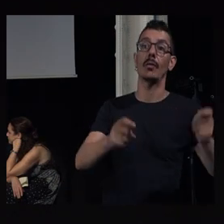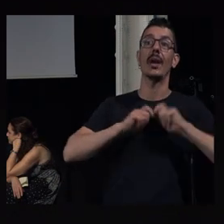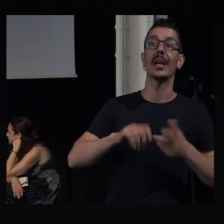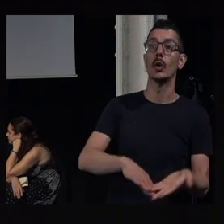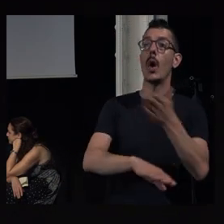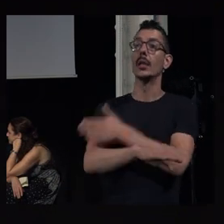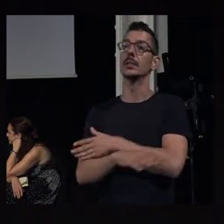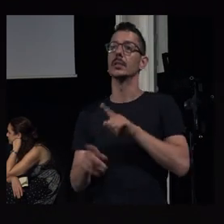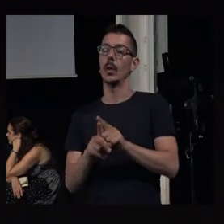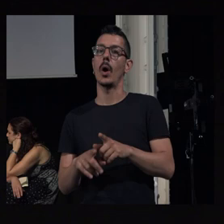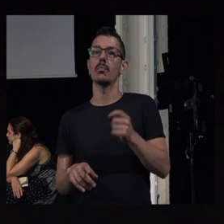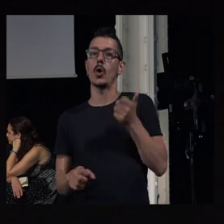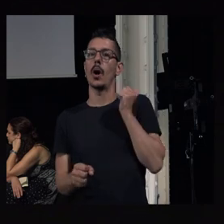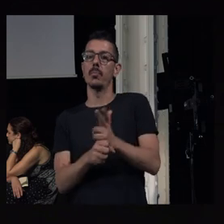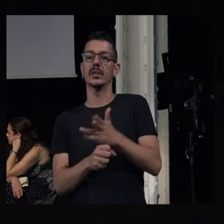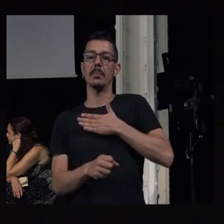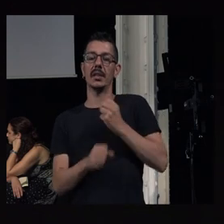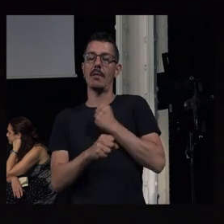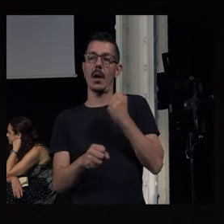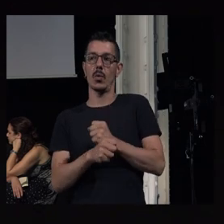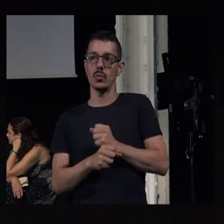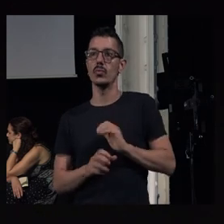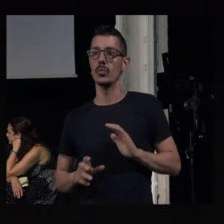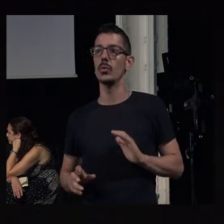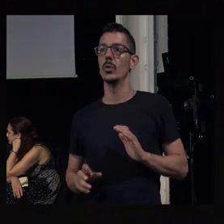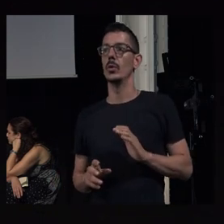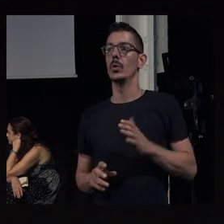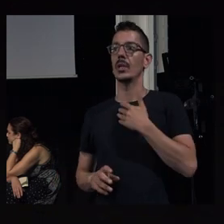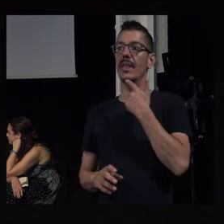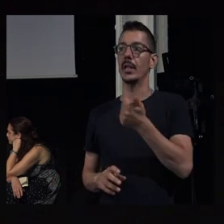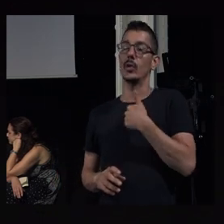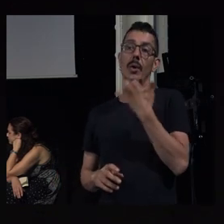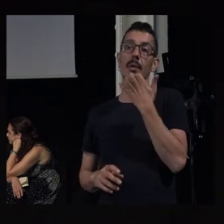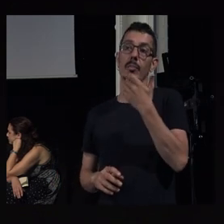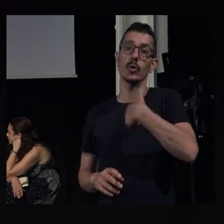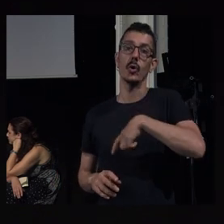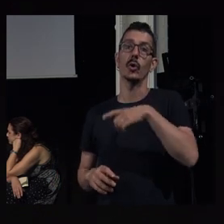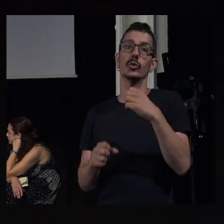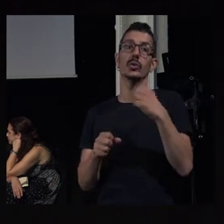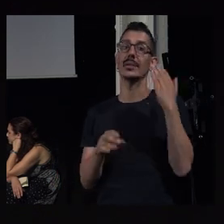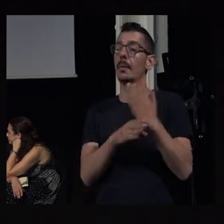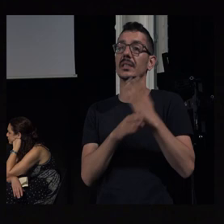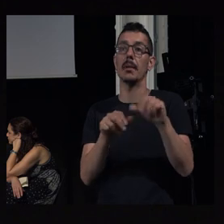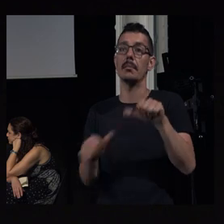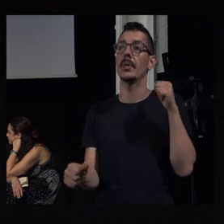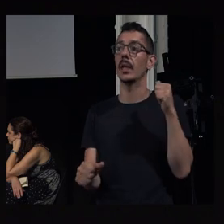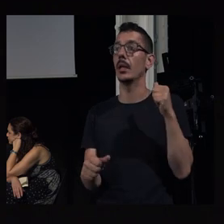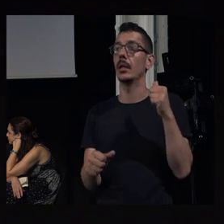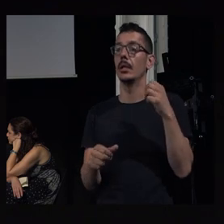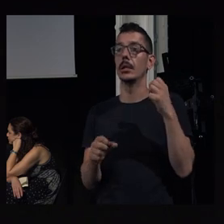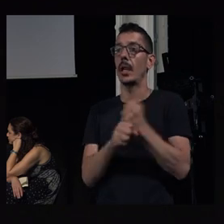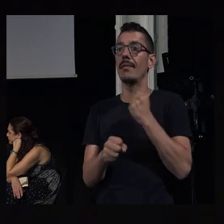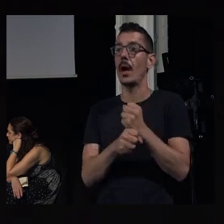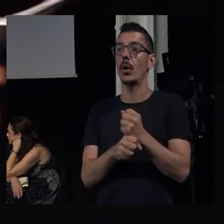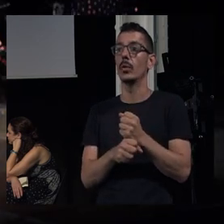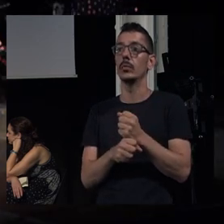nuestro curro. Esto es una cosa que en políticas de igualdad si trabajas tienes que trabajar, yo por lo menos trabajo siempre con mi despido encima de la mesa, es decir,